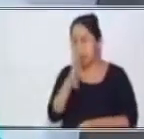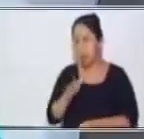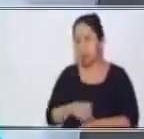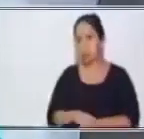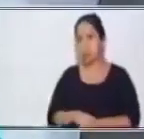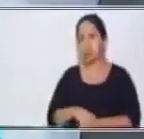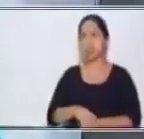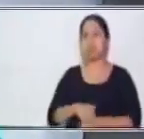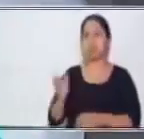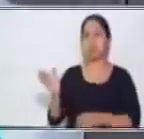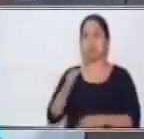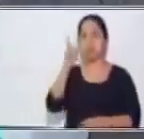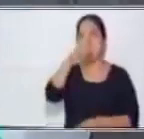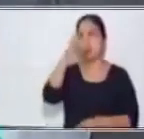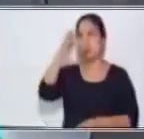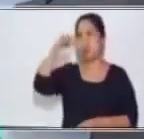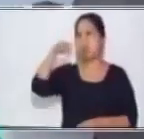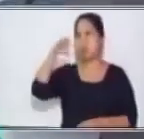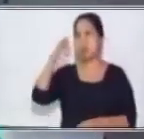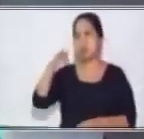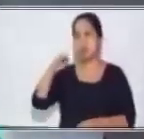Seno de beta va a ser igual